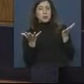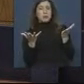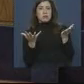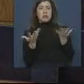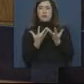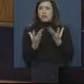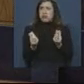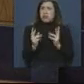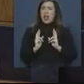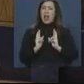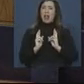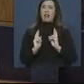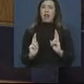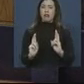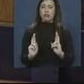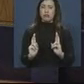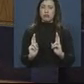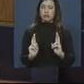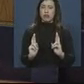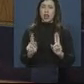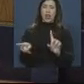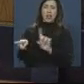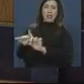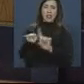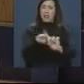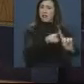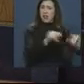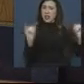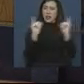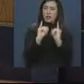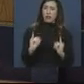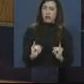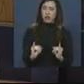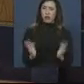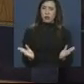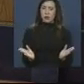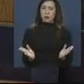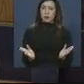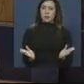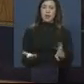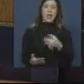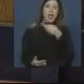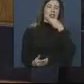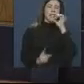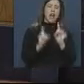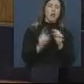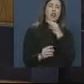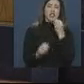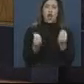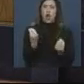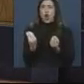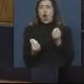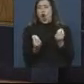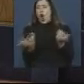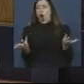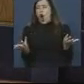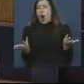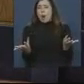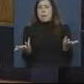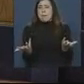múltiples reacciones del más variado carácter, desde lo que decían que cómo se iba a